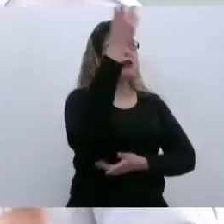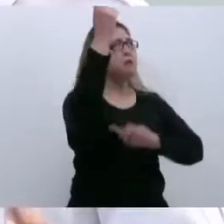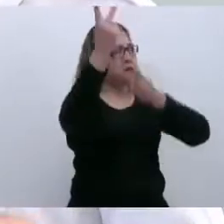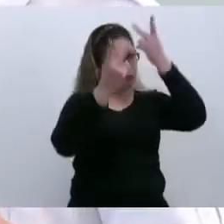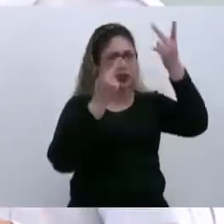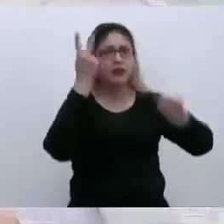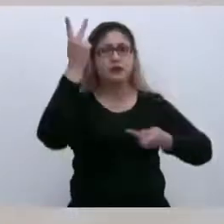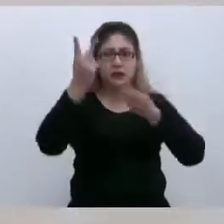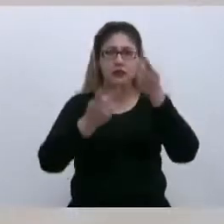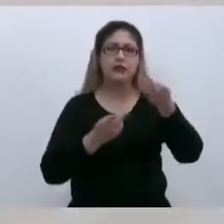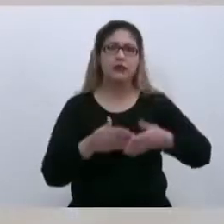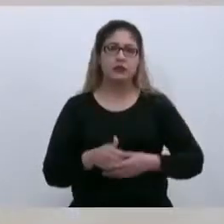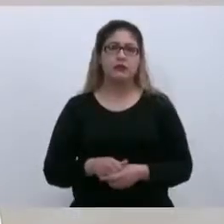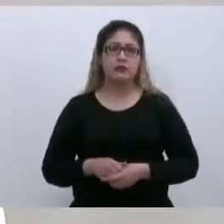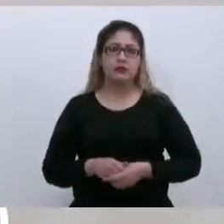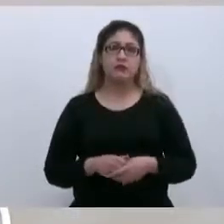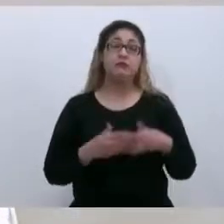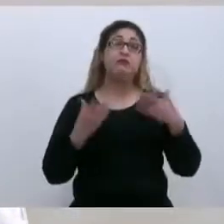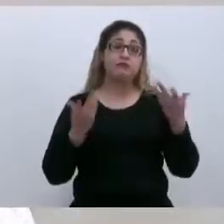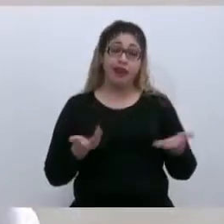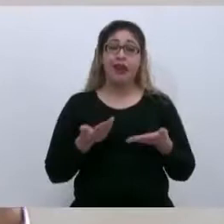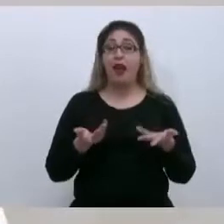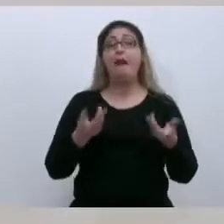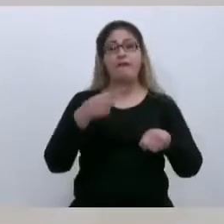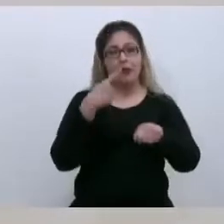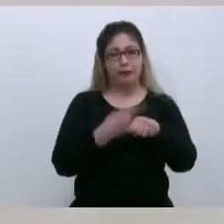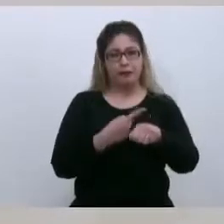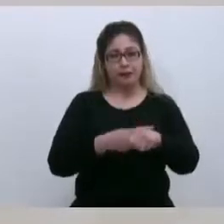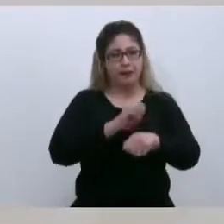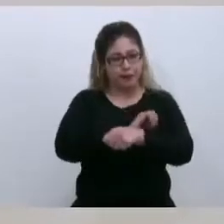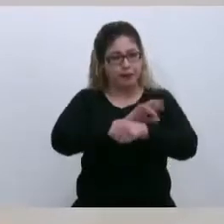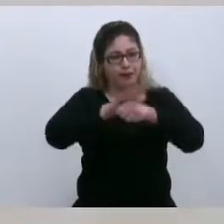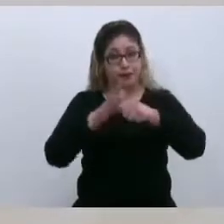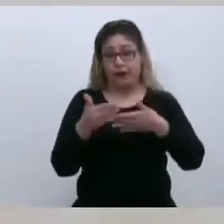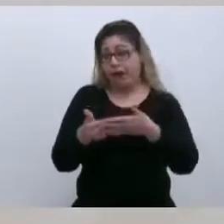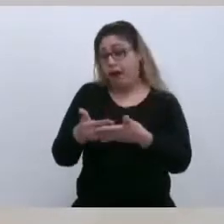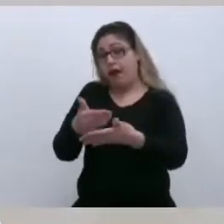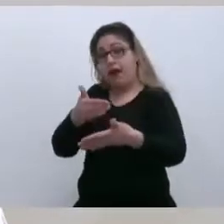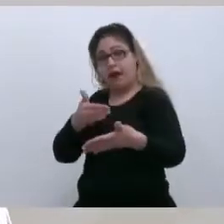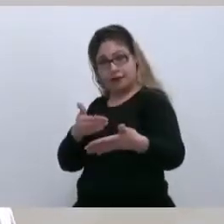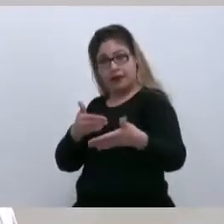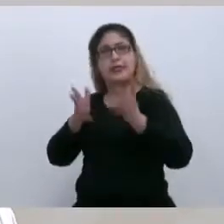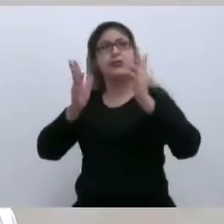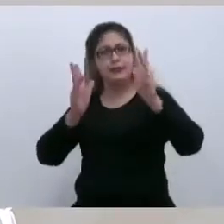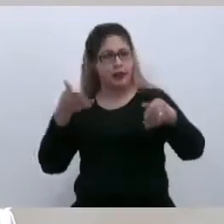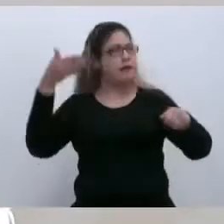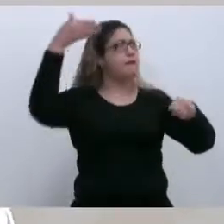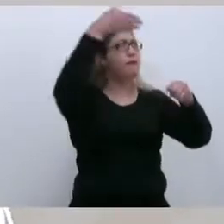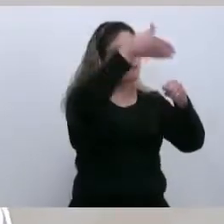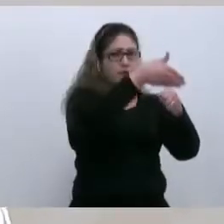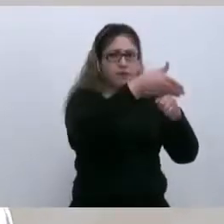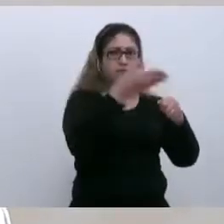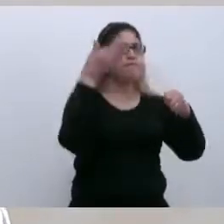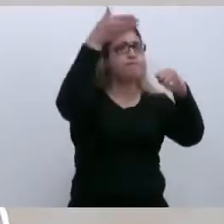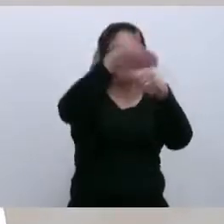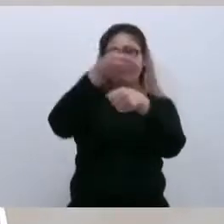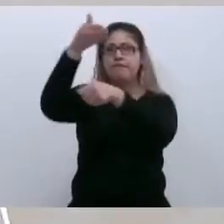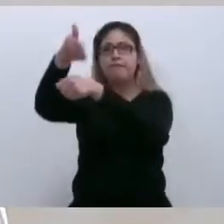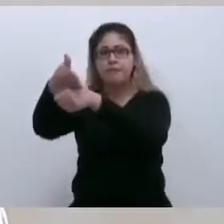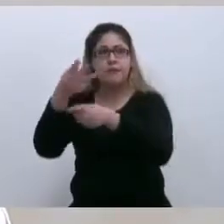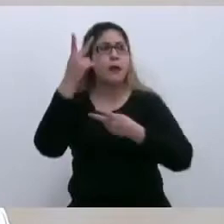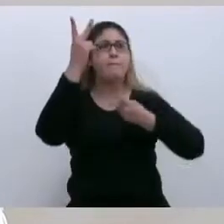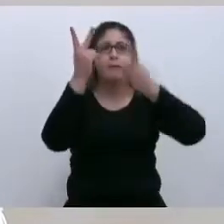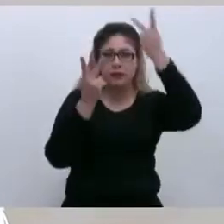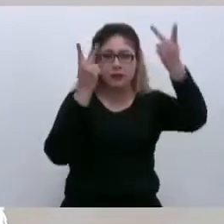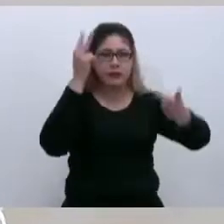ya se observaban las necesidades en términos de mejorar la atención, mejorar los tiempos, mejorar la calidad de la atención de